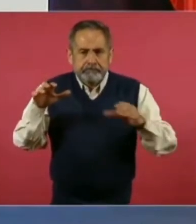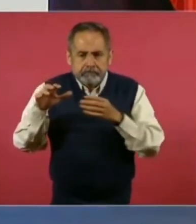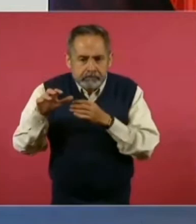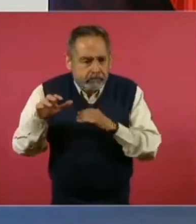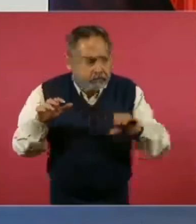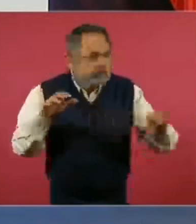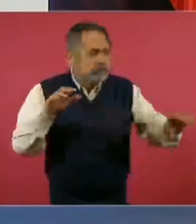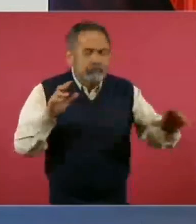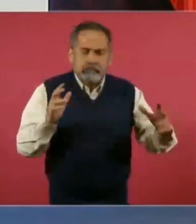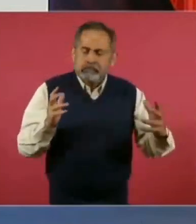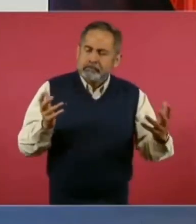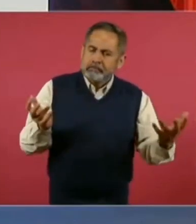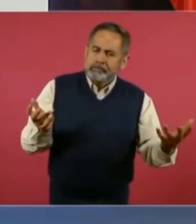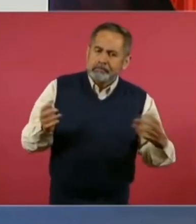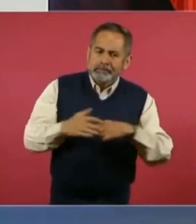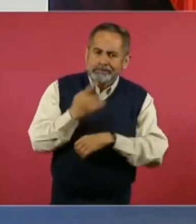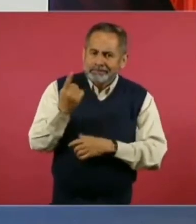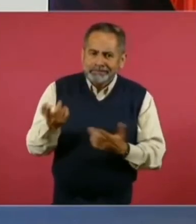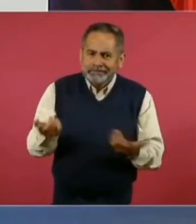pregunta es,